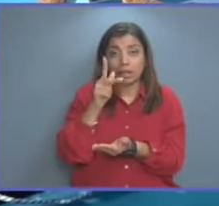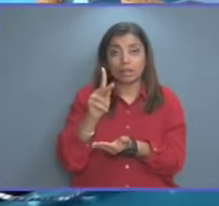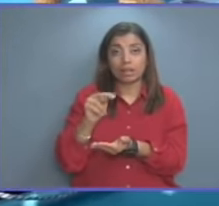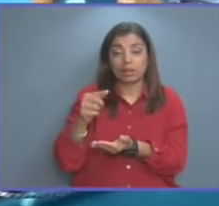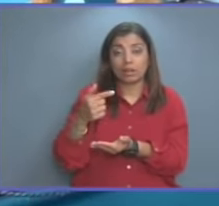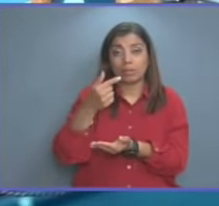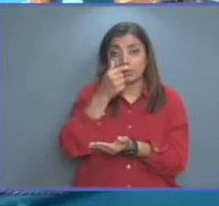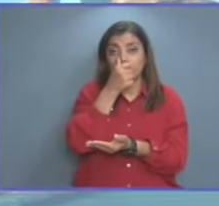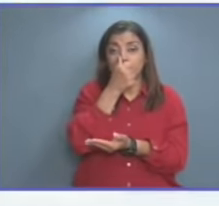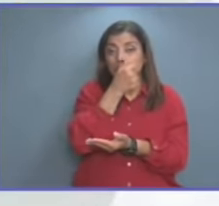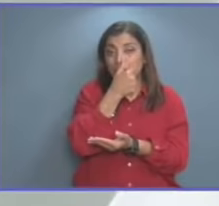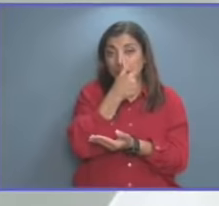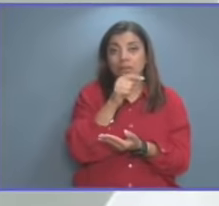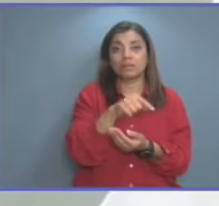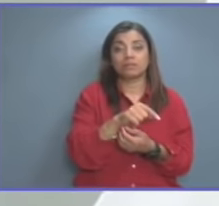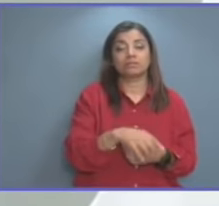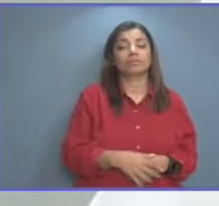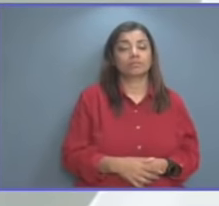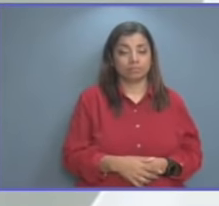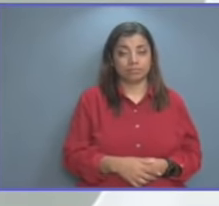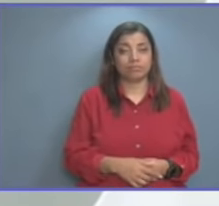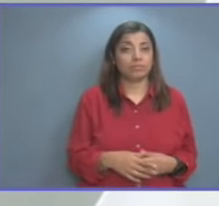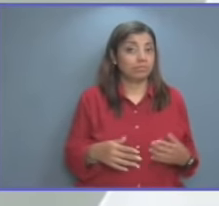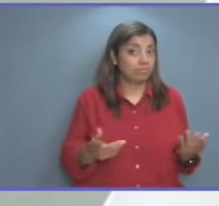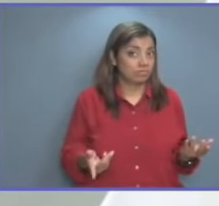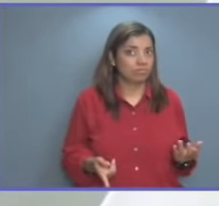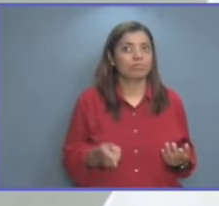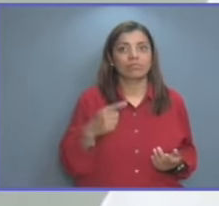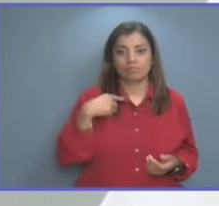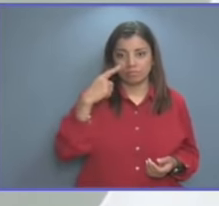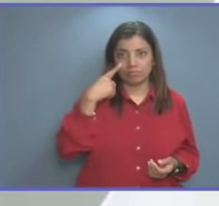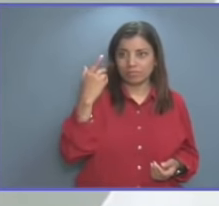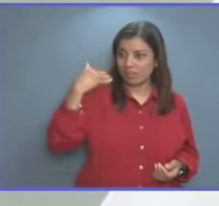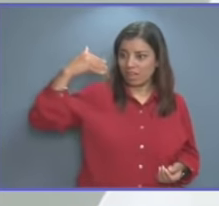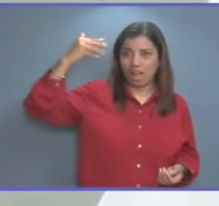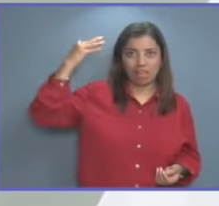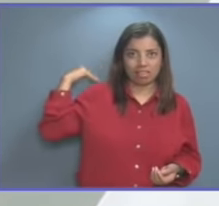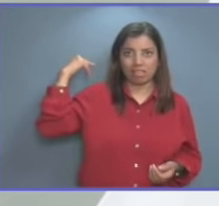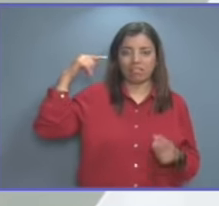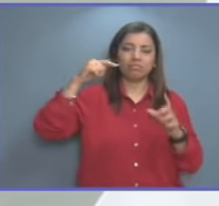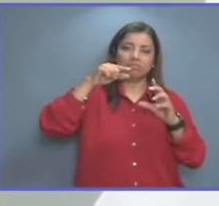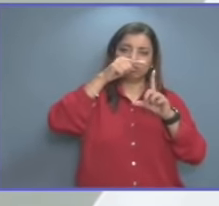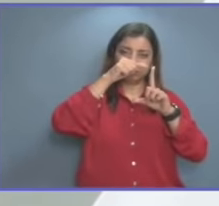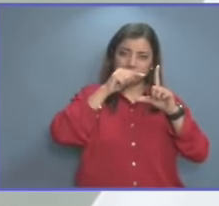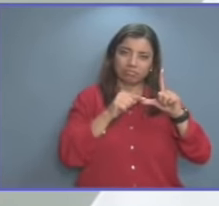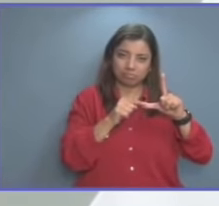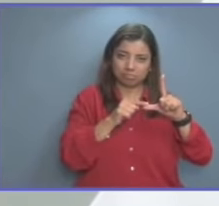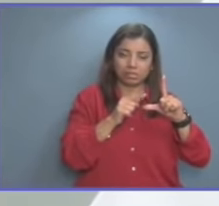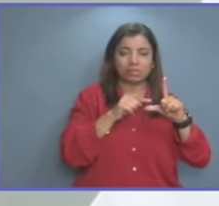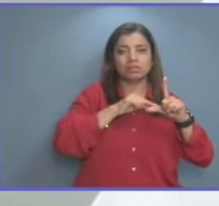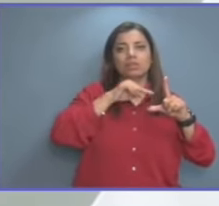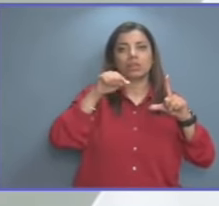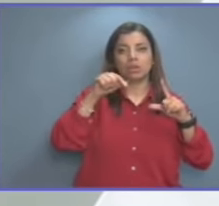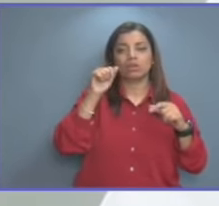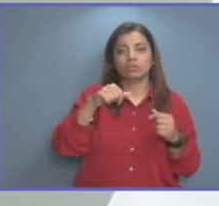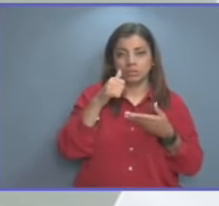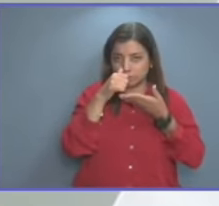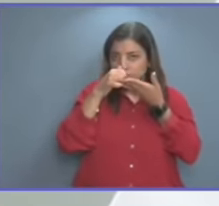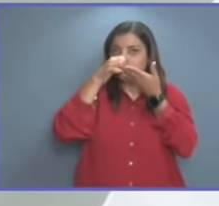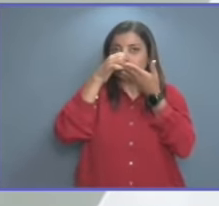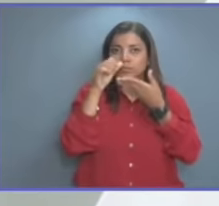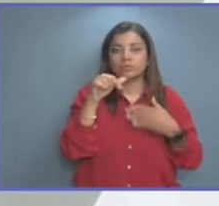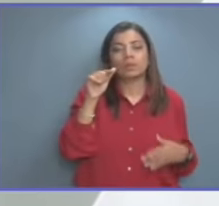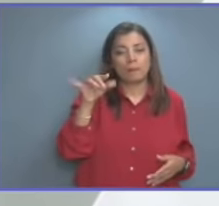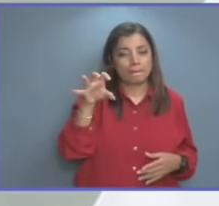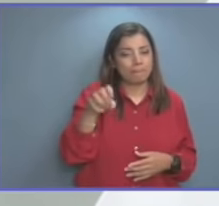650 mil dólares aumentó el récord anterior que teníamos desde en captación y también la